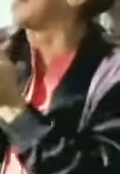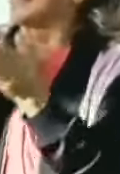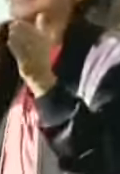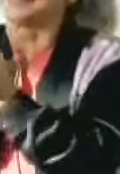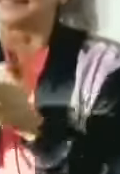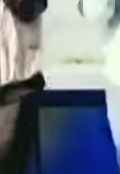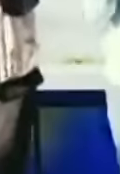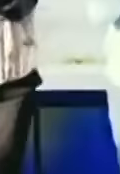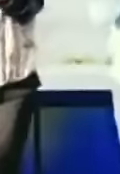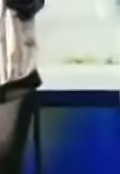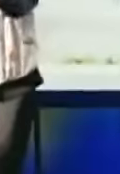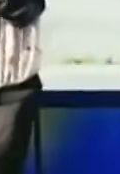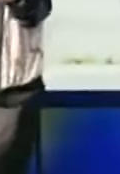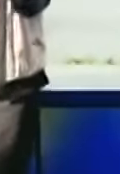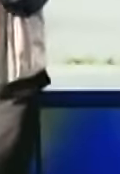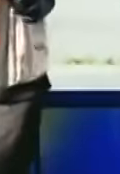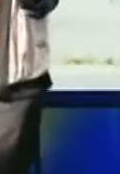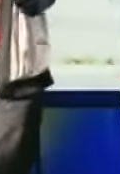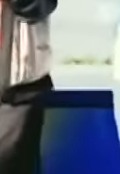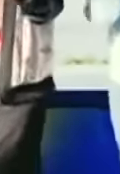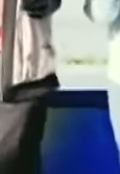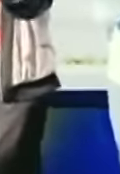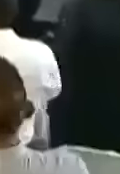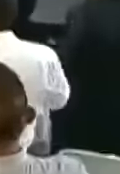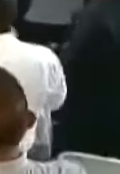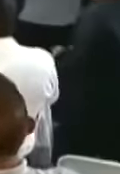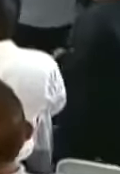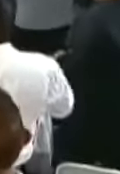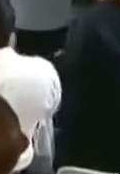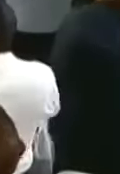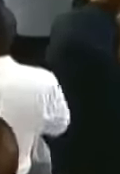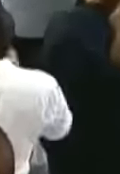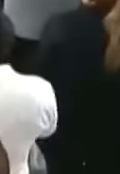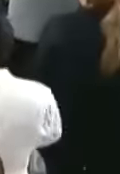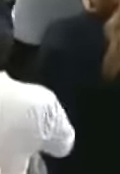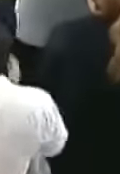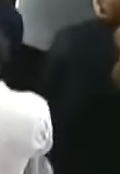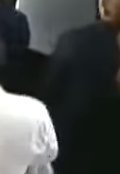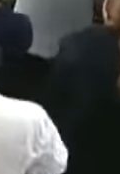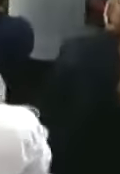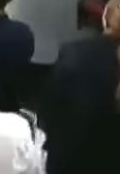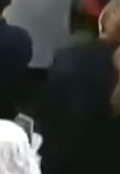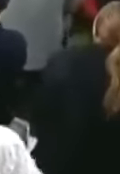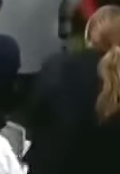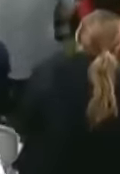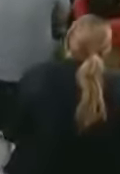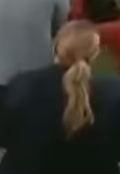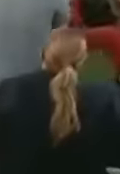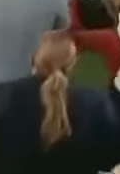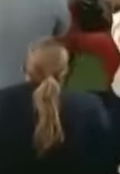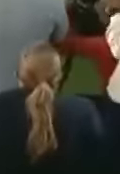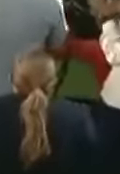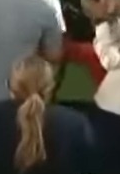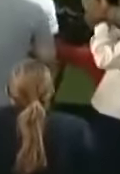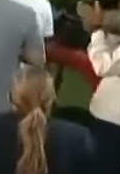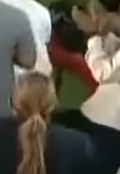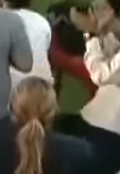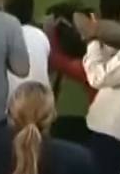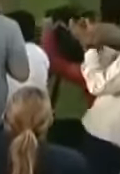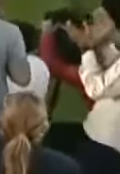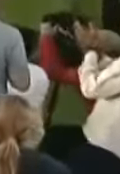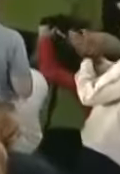propicia para cantarle cumpleaños por parte de la agrupación Explosión Gaitera Show de